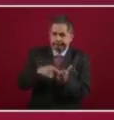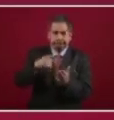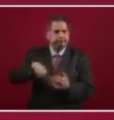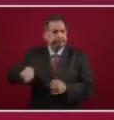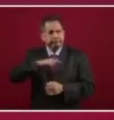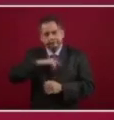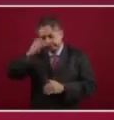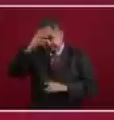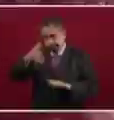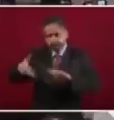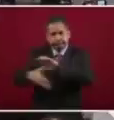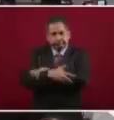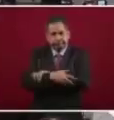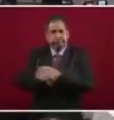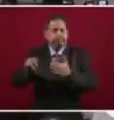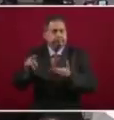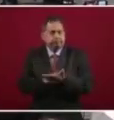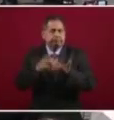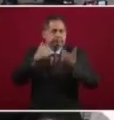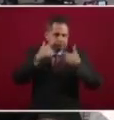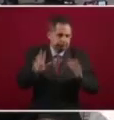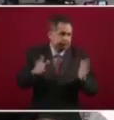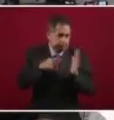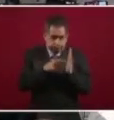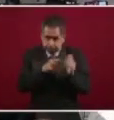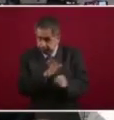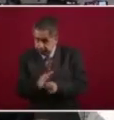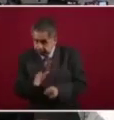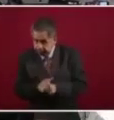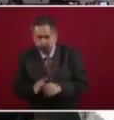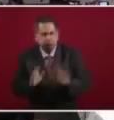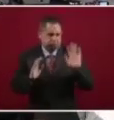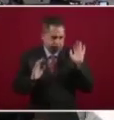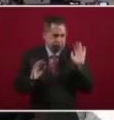acuerdos bilaterales. Entonces,